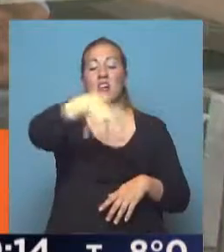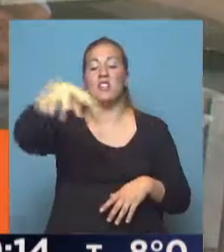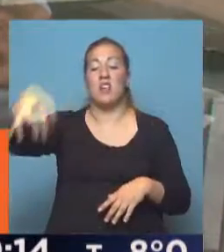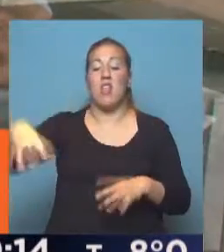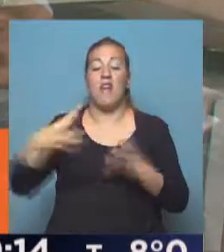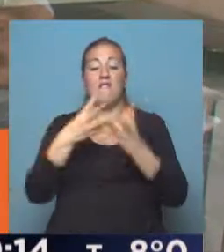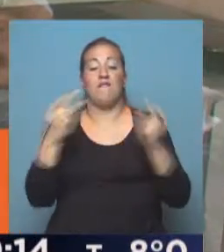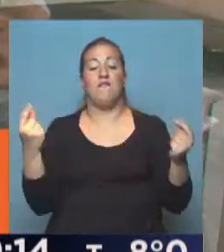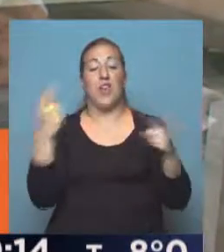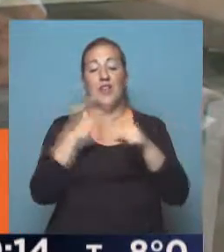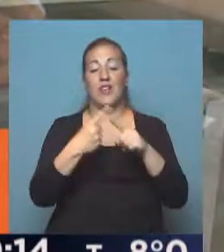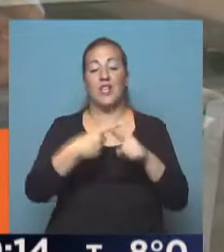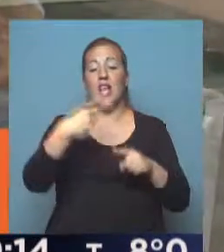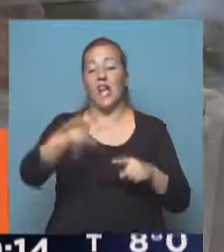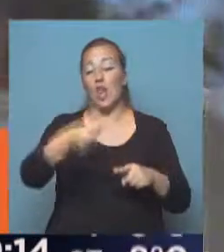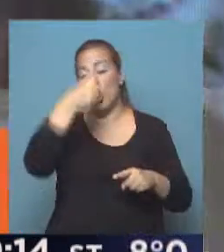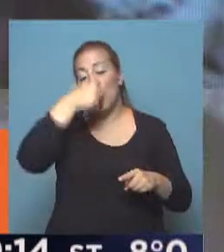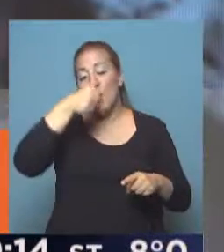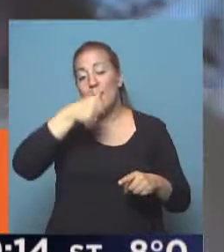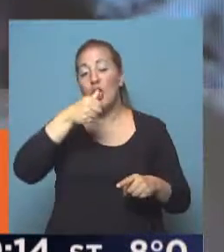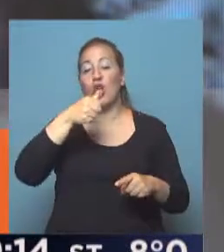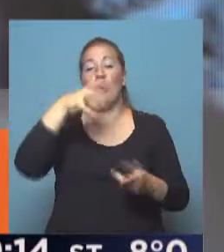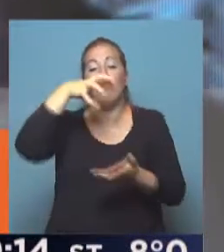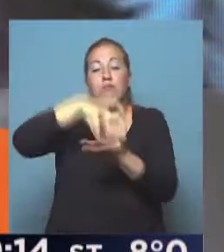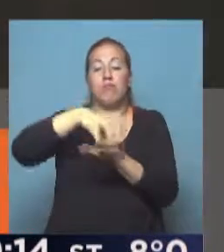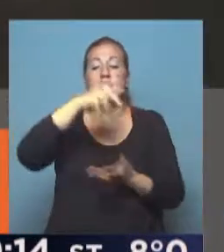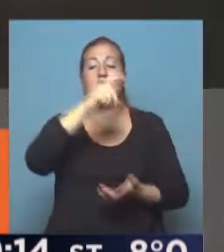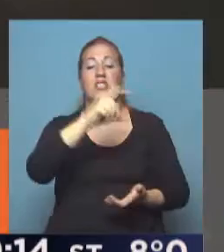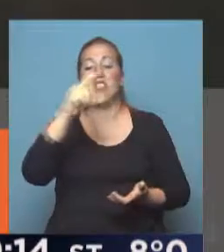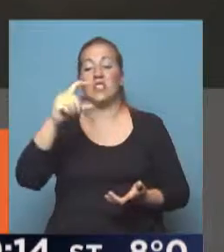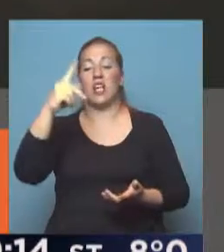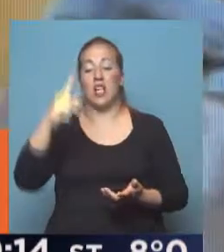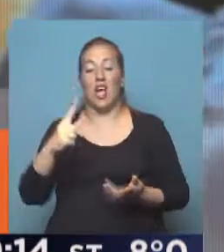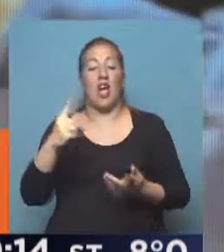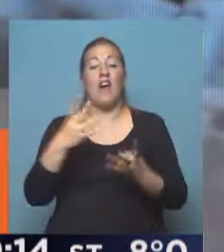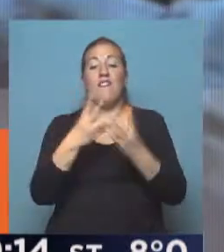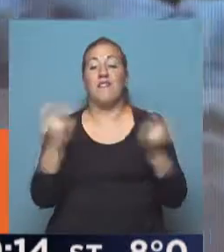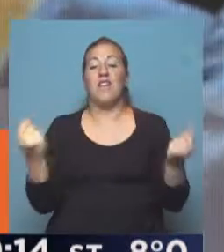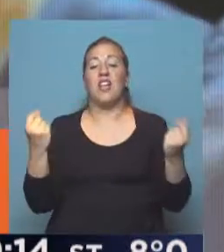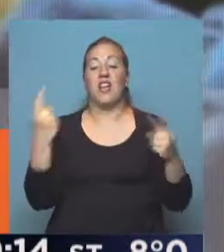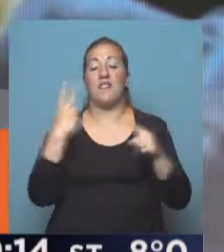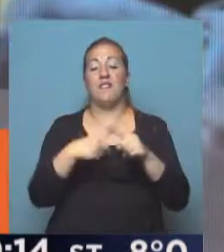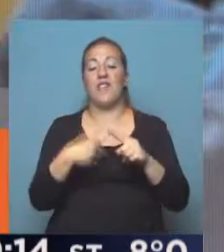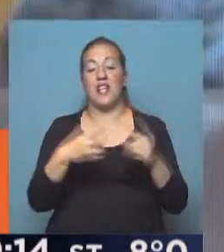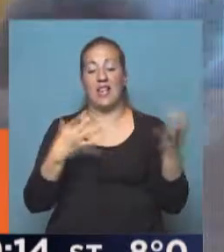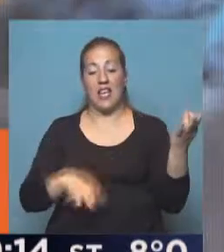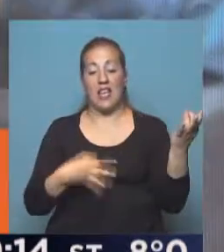festival el domingo en el cs acá los cierres son una fiesta de la guitarra porque